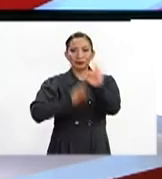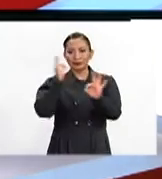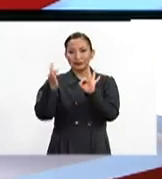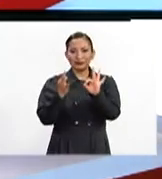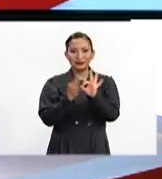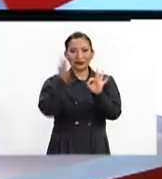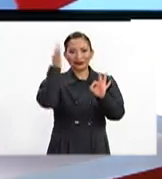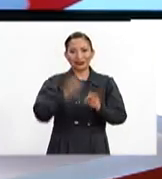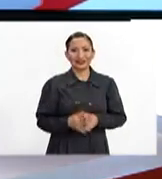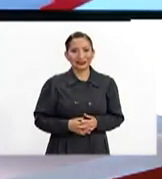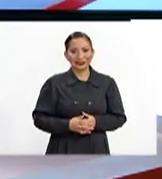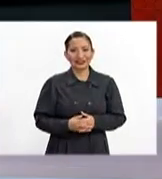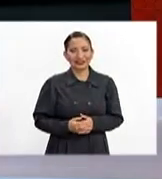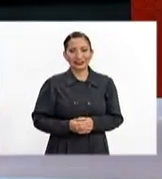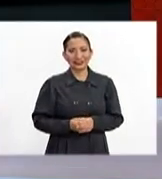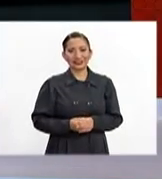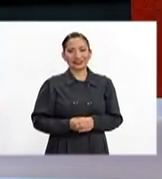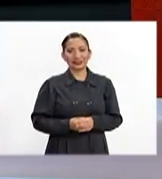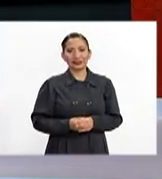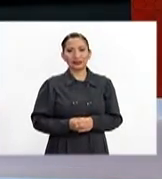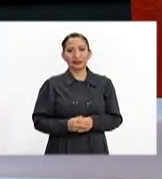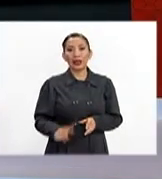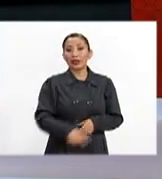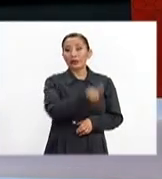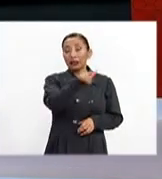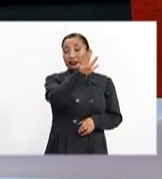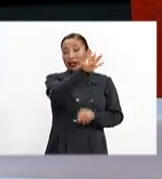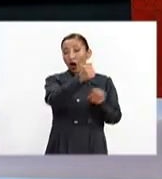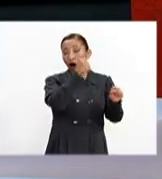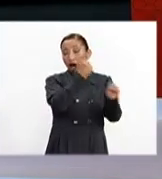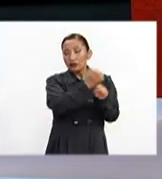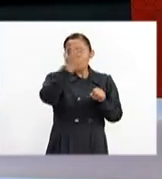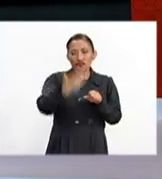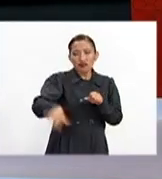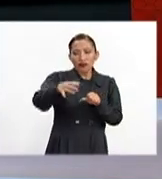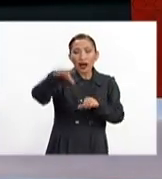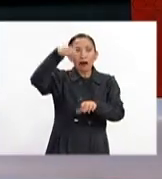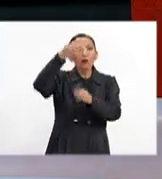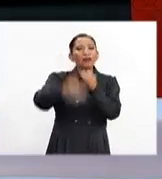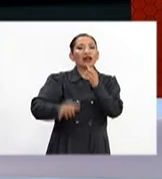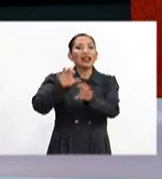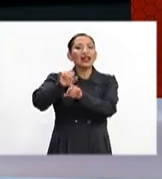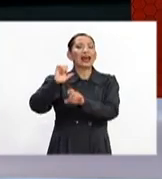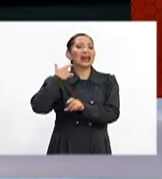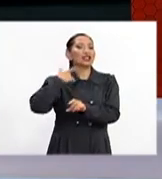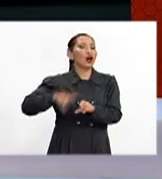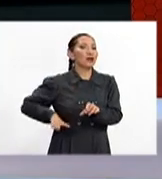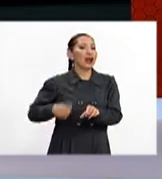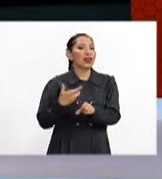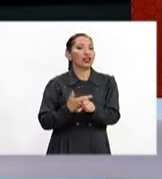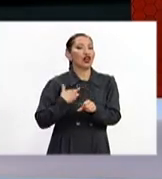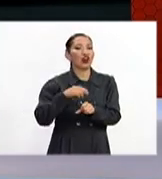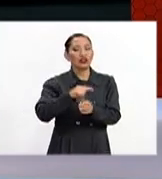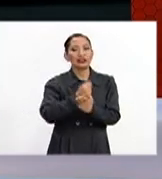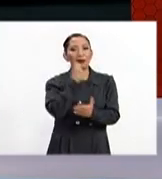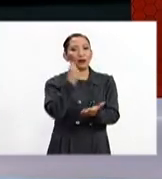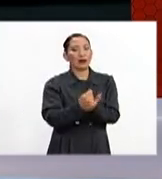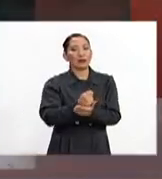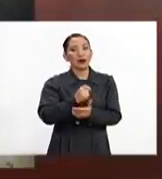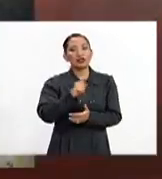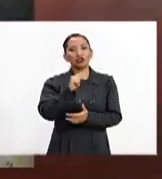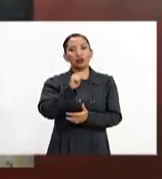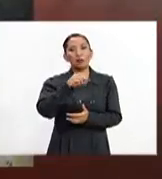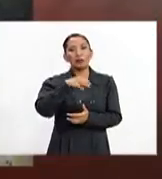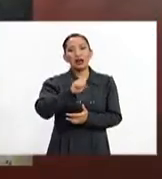tenemos la noticia al día. Después de 5 años de búsqueda, por fin el exgobernador de Tamaulipas, Tomás Yarrington,